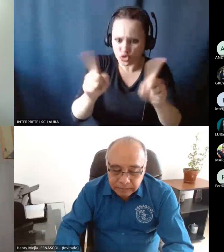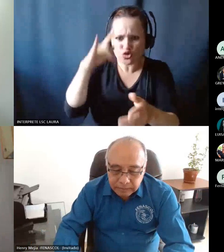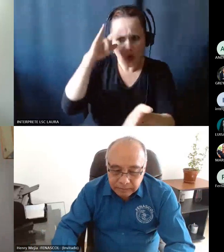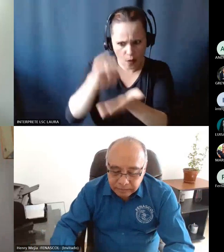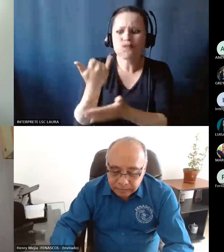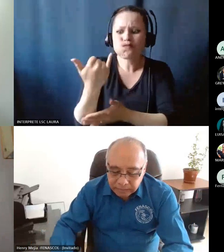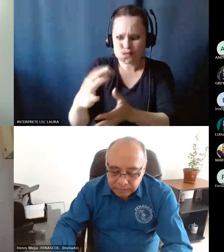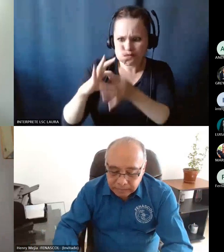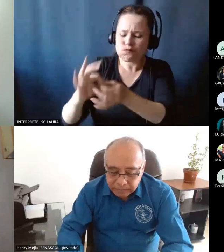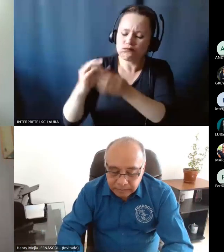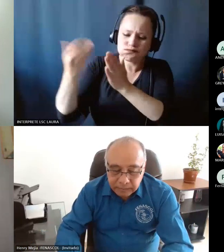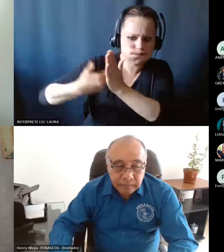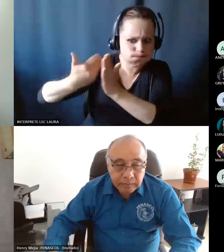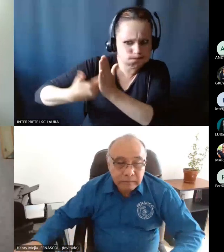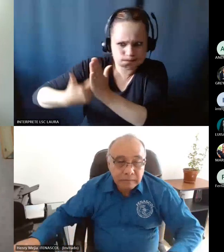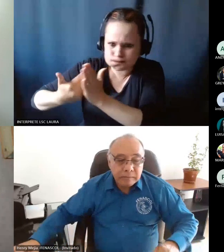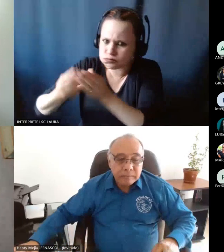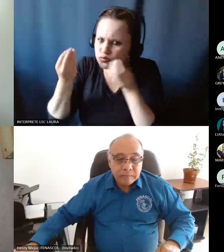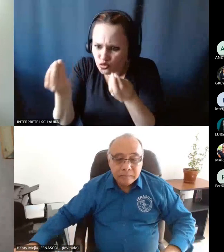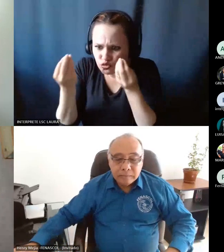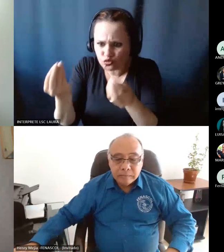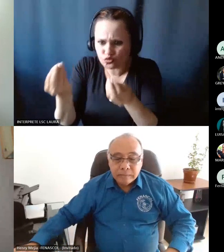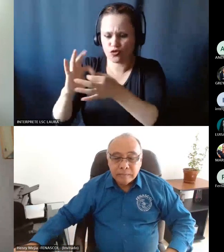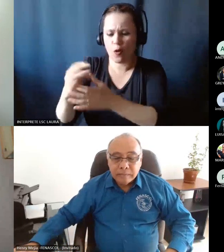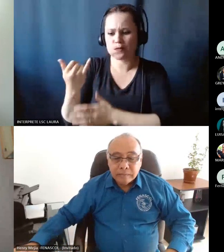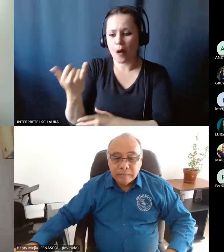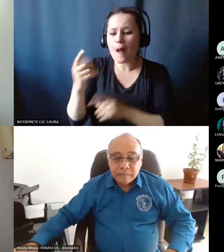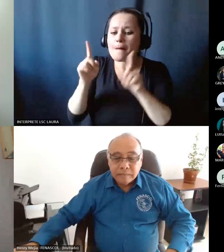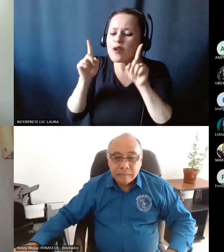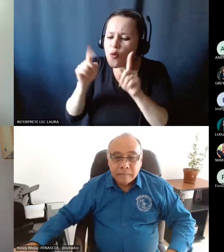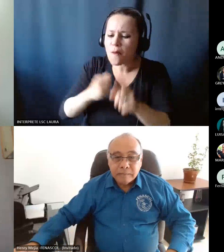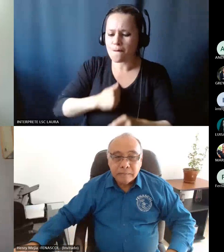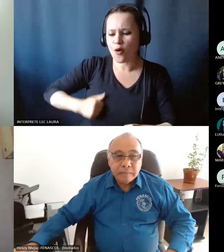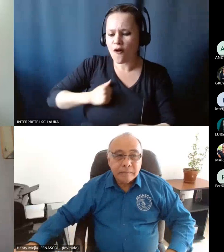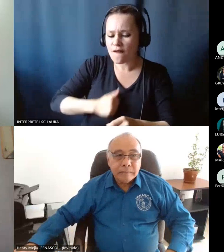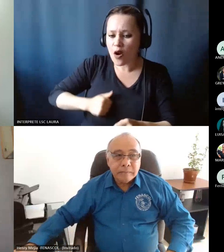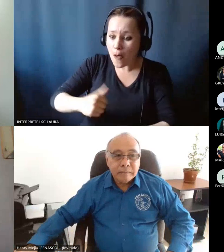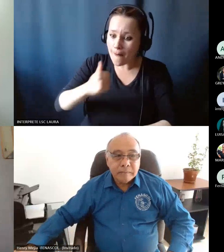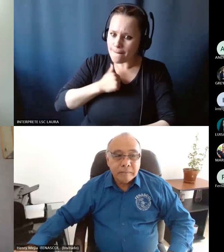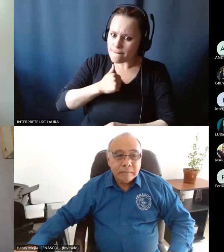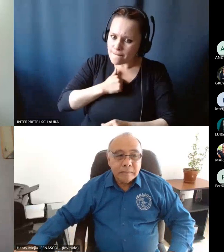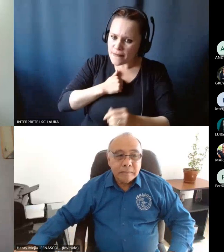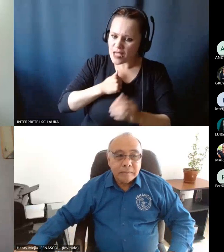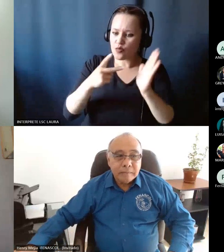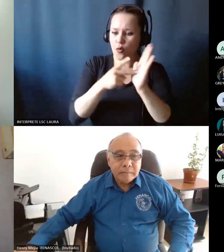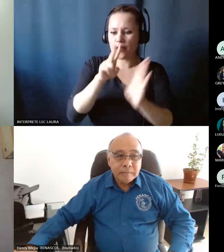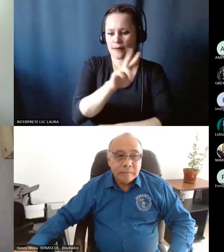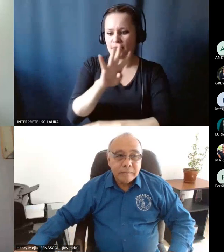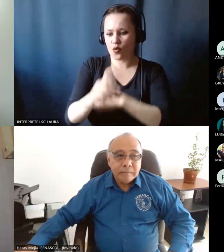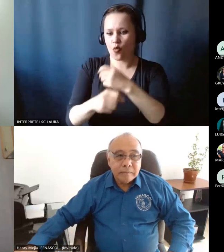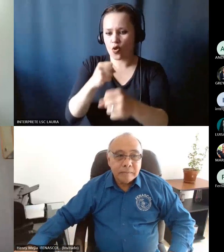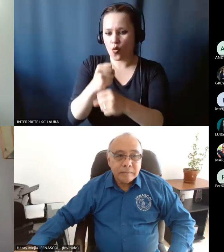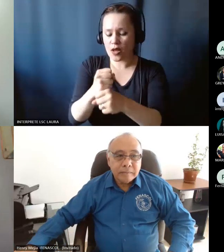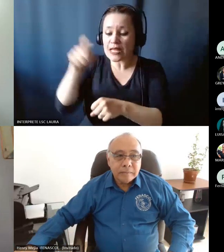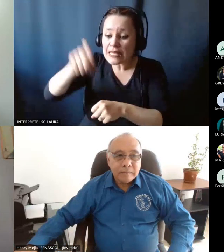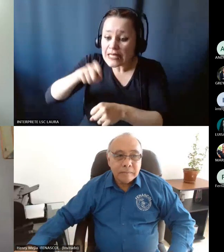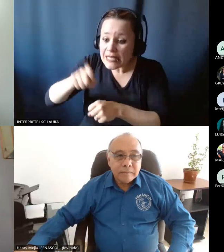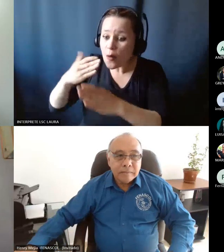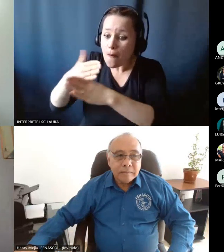documentación pero por favor incluyan en su hoja de ruta 2024 necesitamos de los medios de